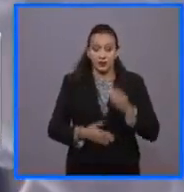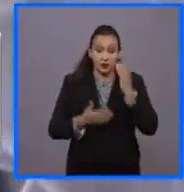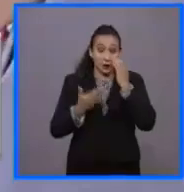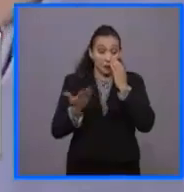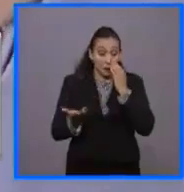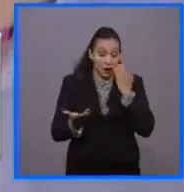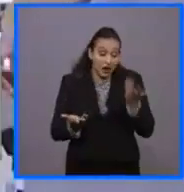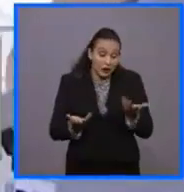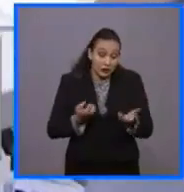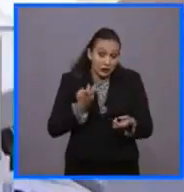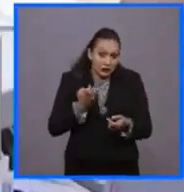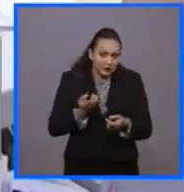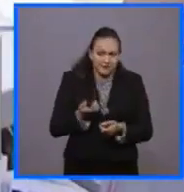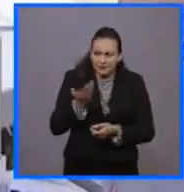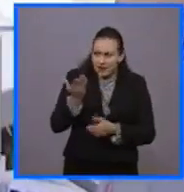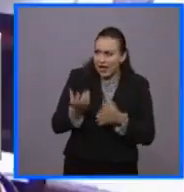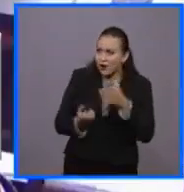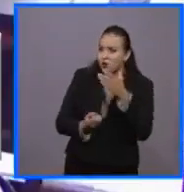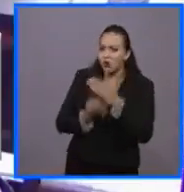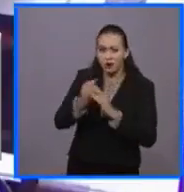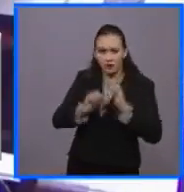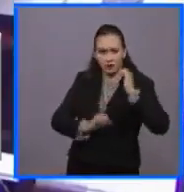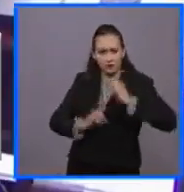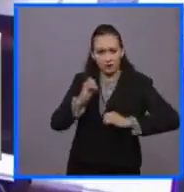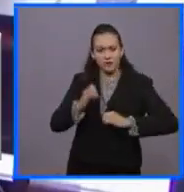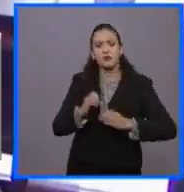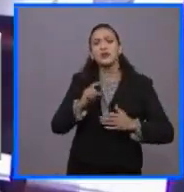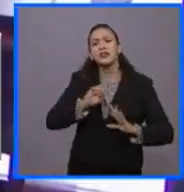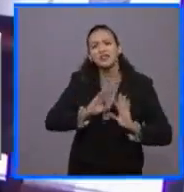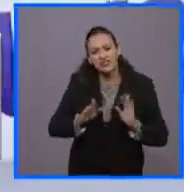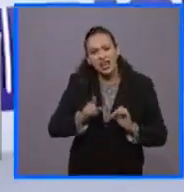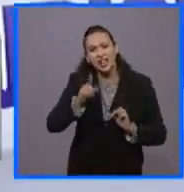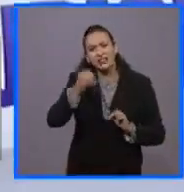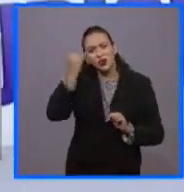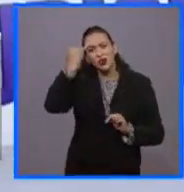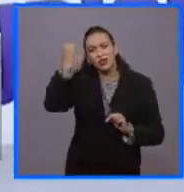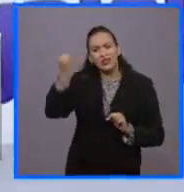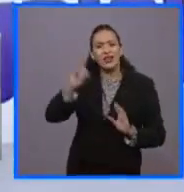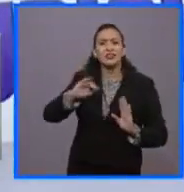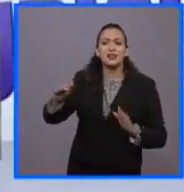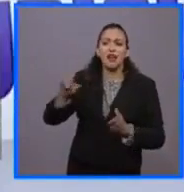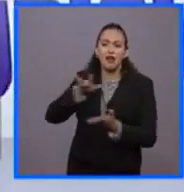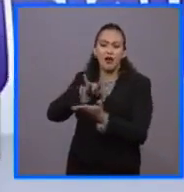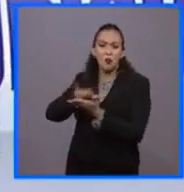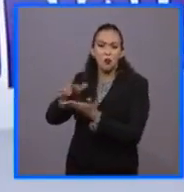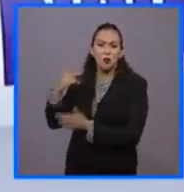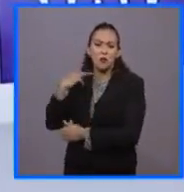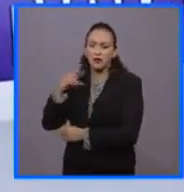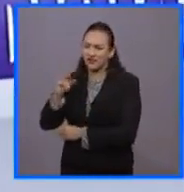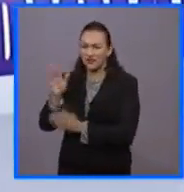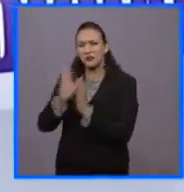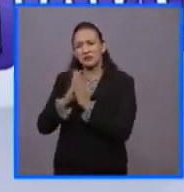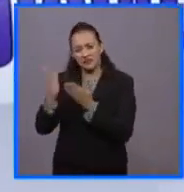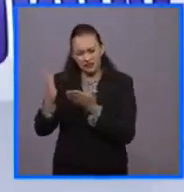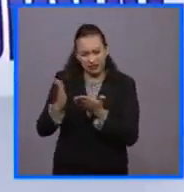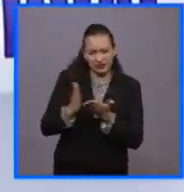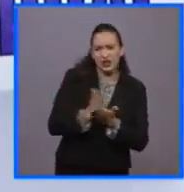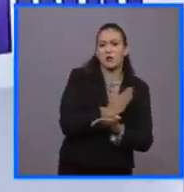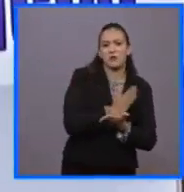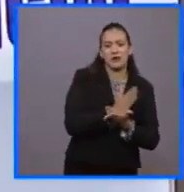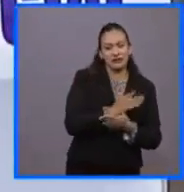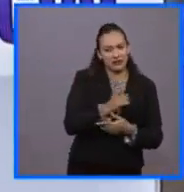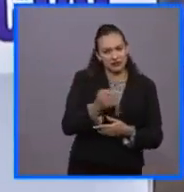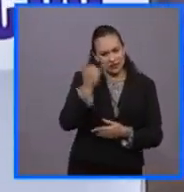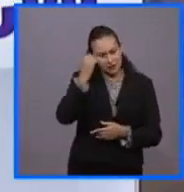panorama, exigió al nuevo Poder Judicial hacer a un lado sus preferencias partidistas y favores políticos que los llevaron al cargo,